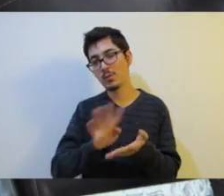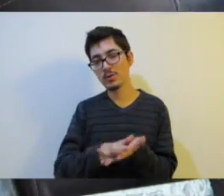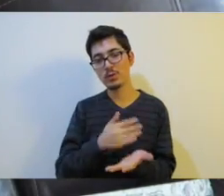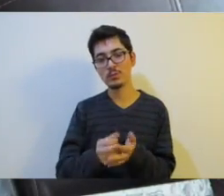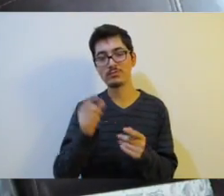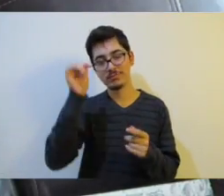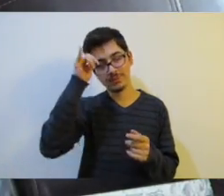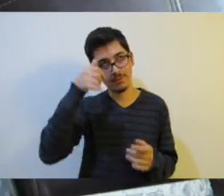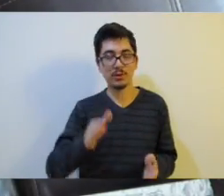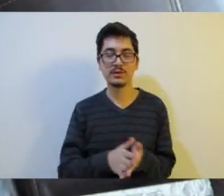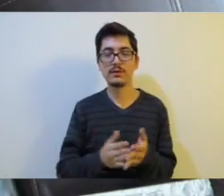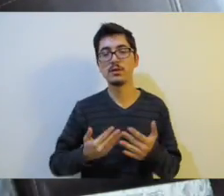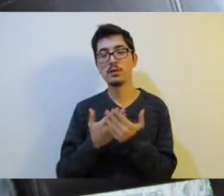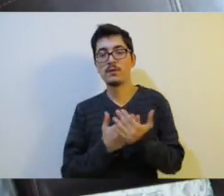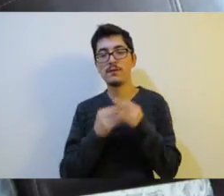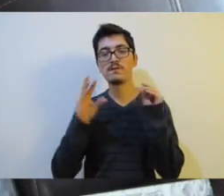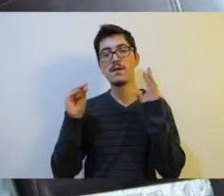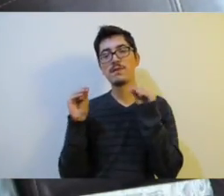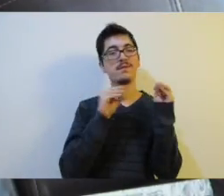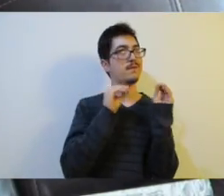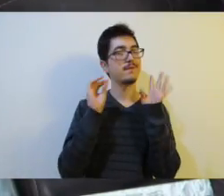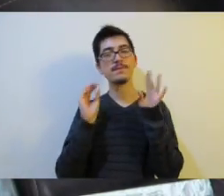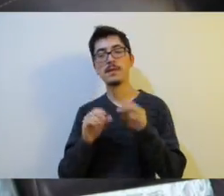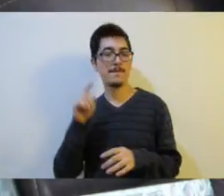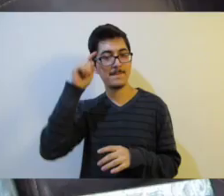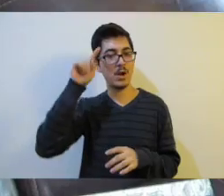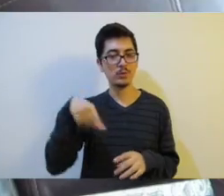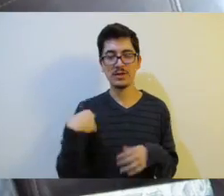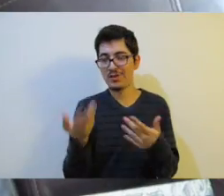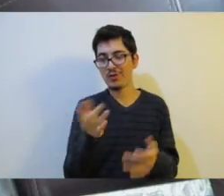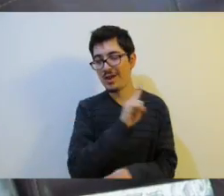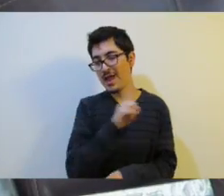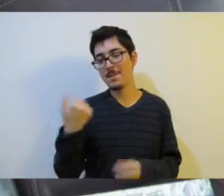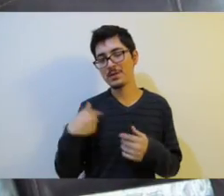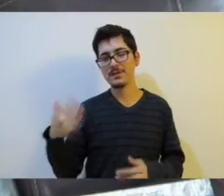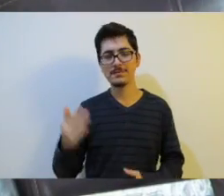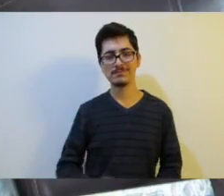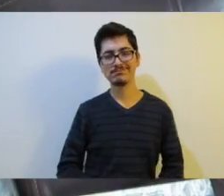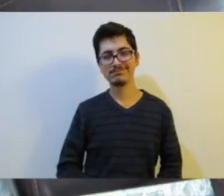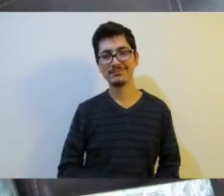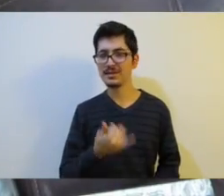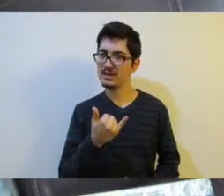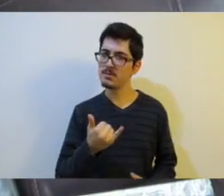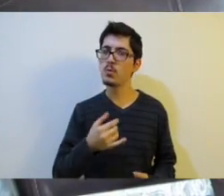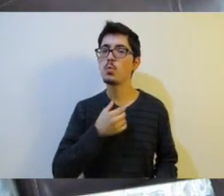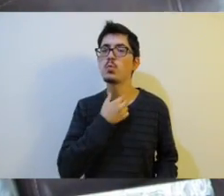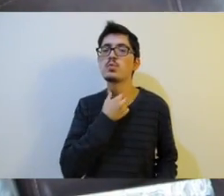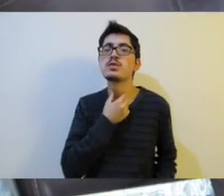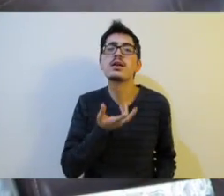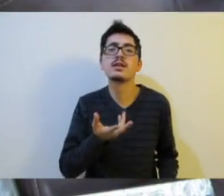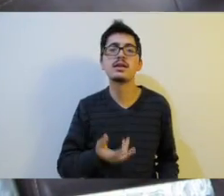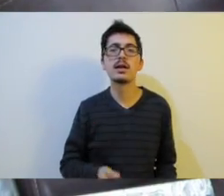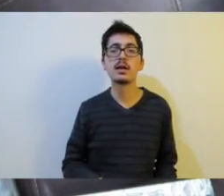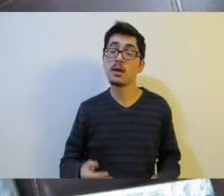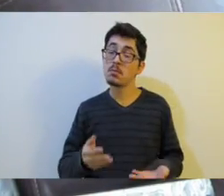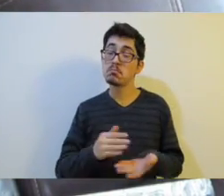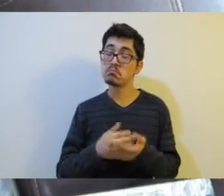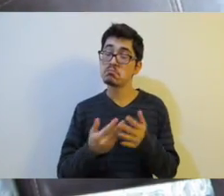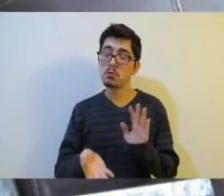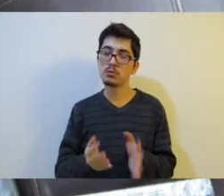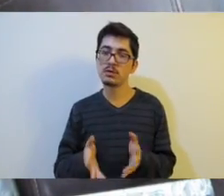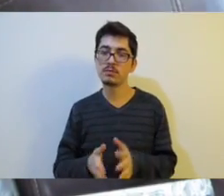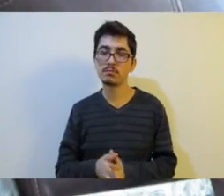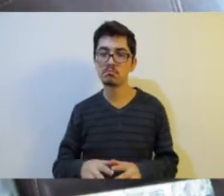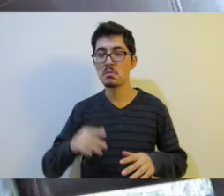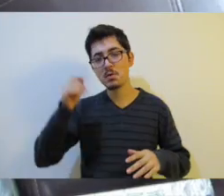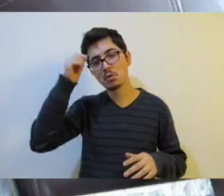me he ausentado un tiempo y es porque estaba con el tema del estudio y bla, bla, bla, bla, bla. Pero a ustedes no les importa. Y me gustaría hoy día hacer un